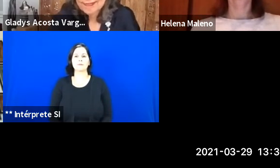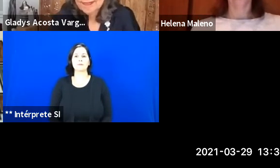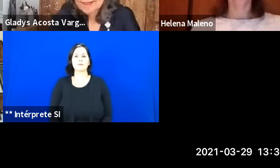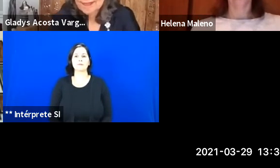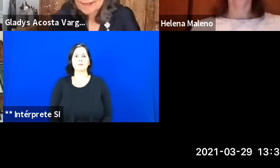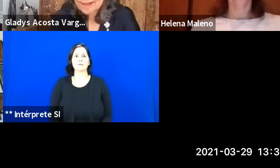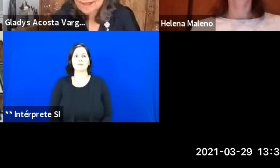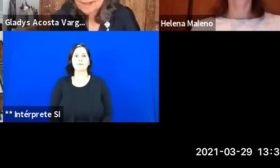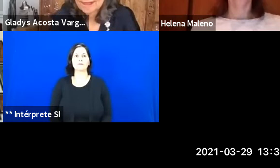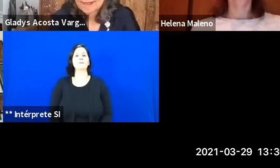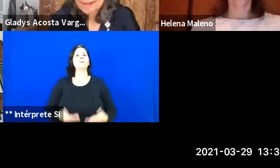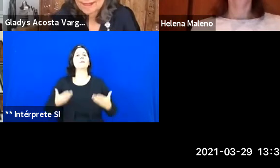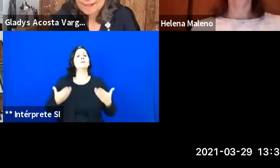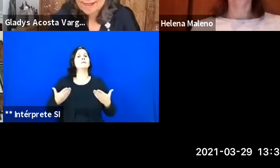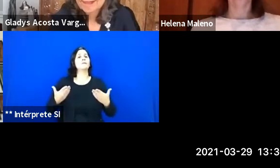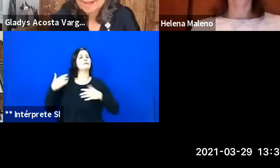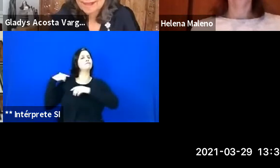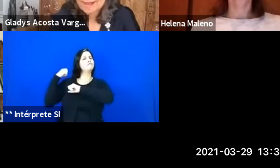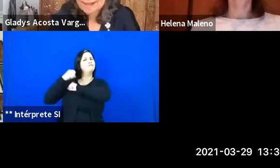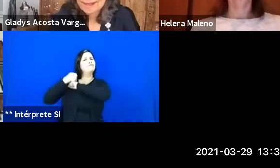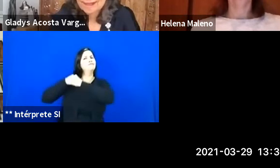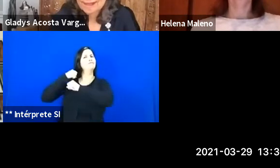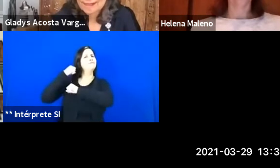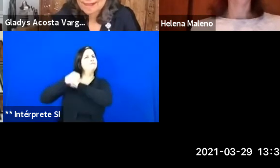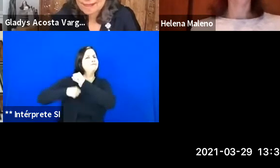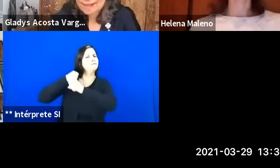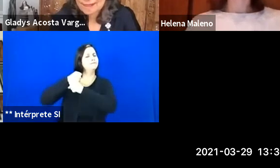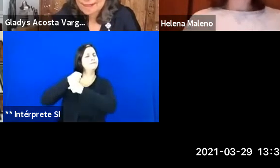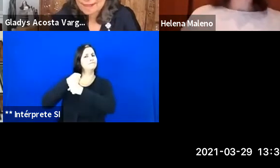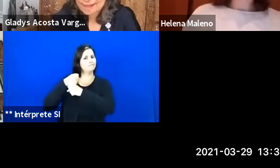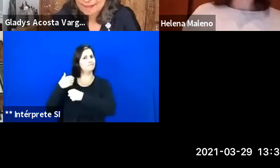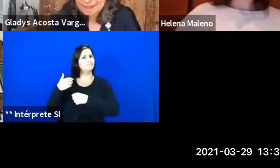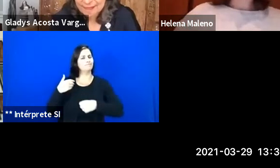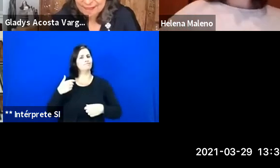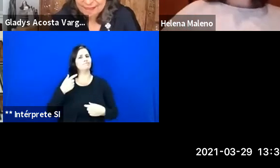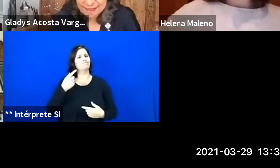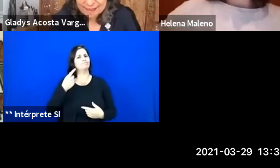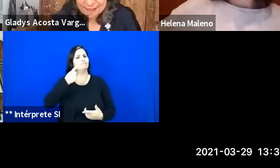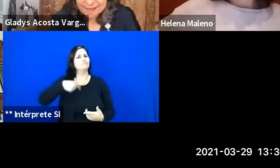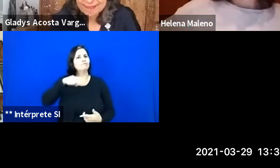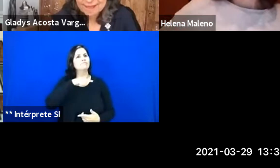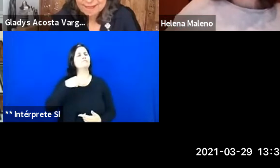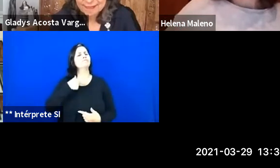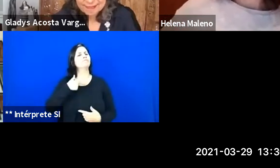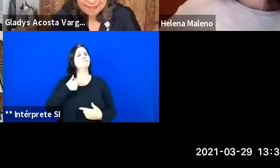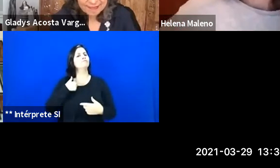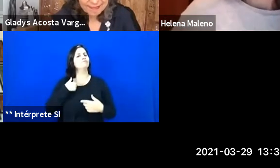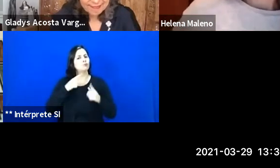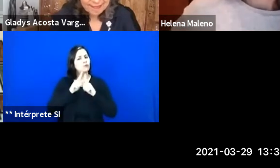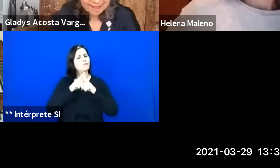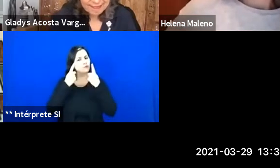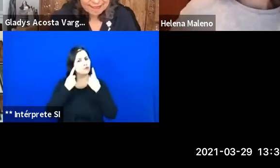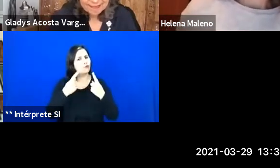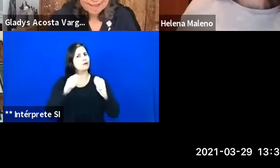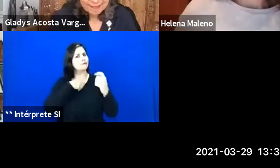estos 25, 26 años, nosotros nos hemos fortalecido mucho como redes de mujeres